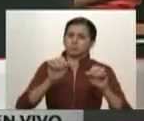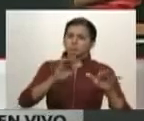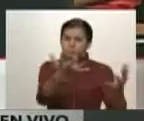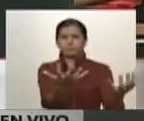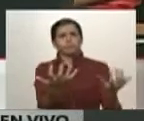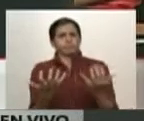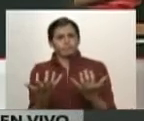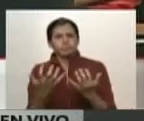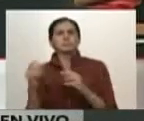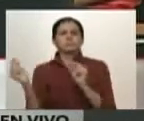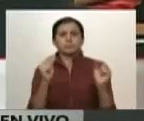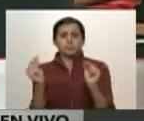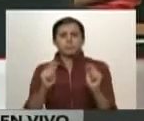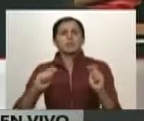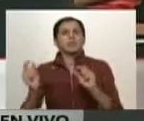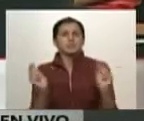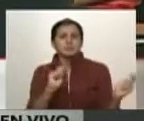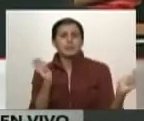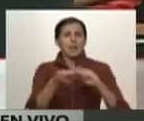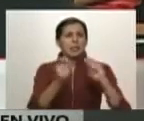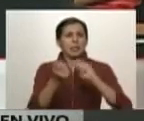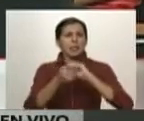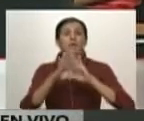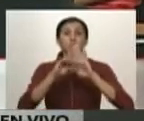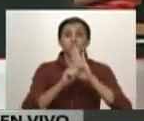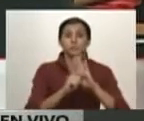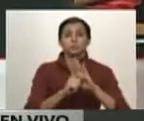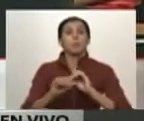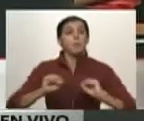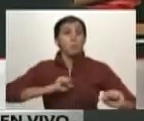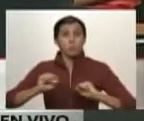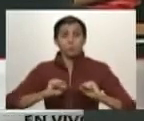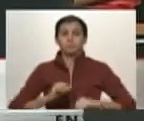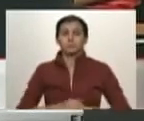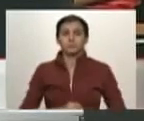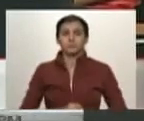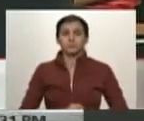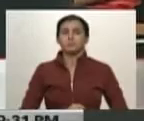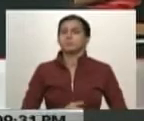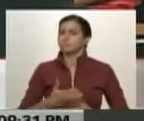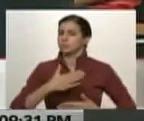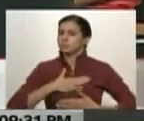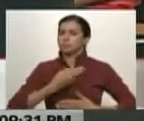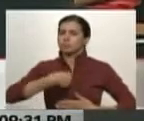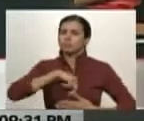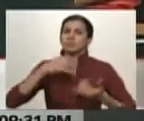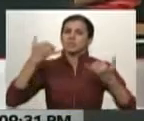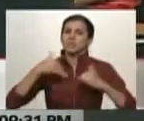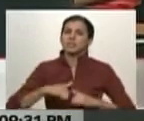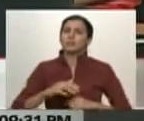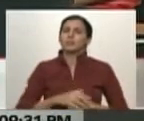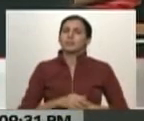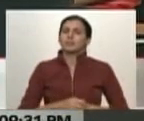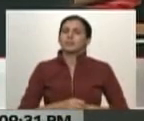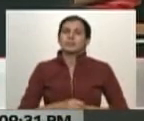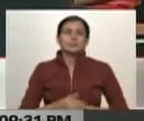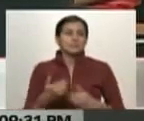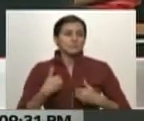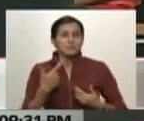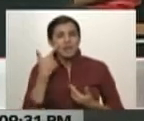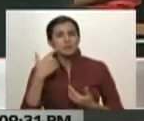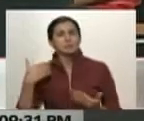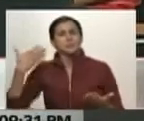que cuando se activa los mueve todos lo cambia todo somos hijos de la crisis de la violencia